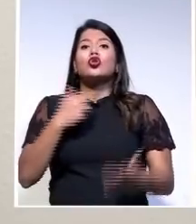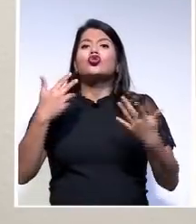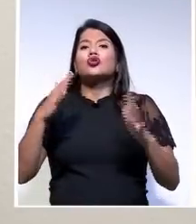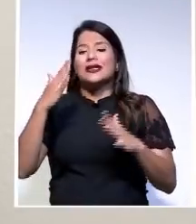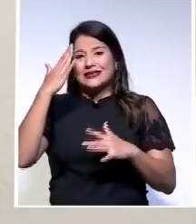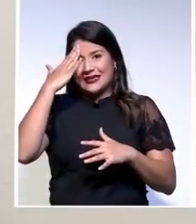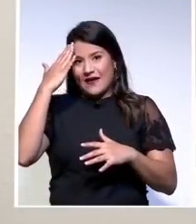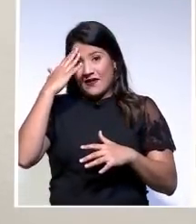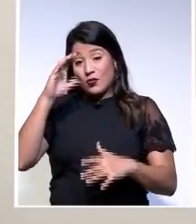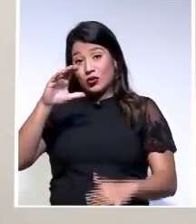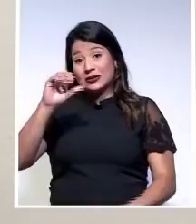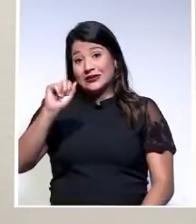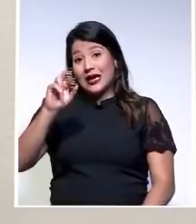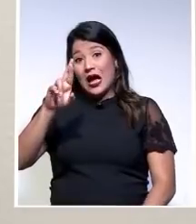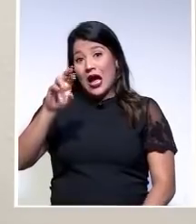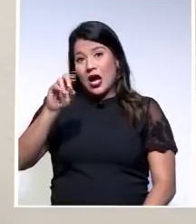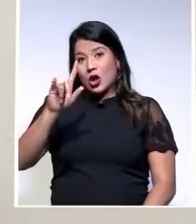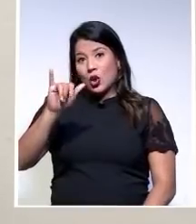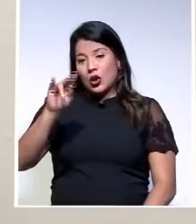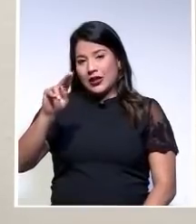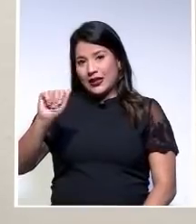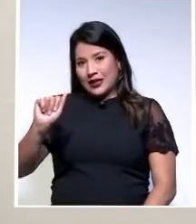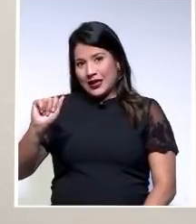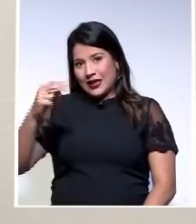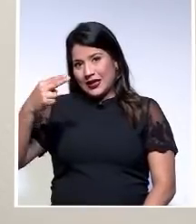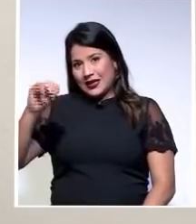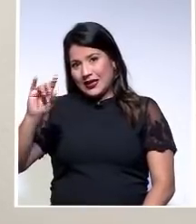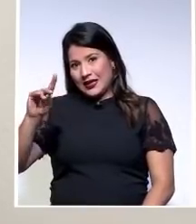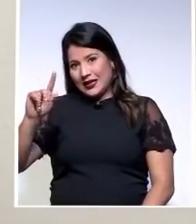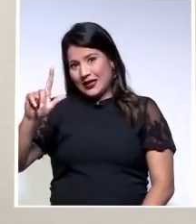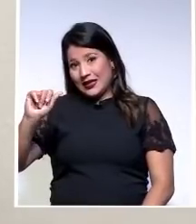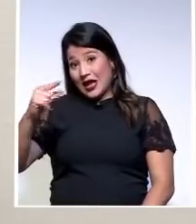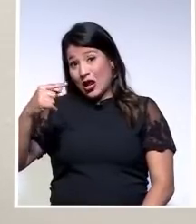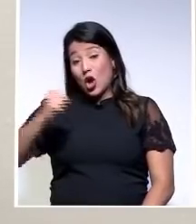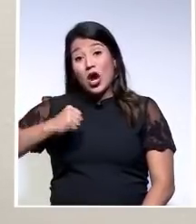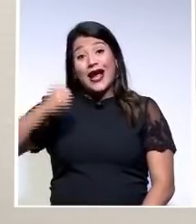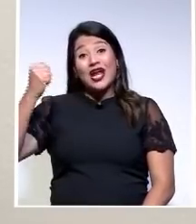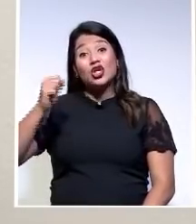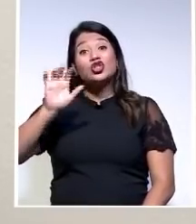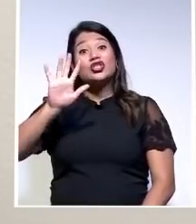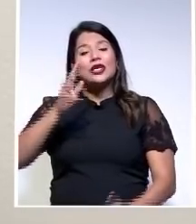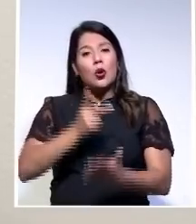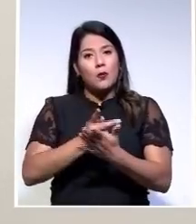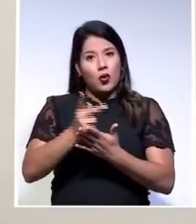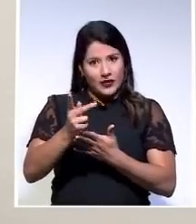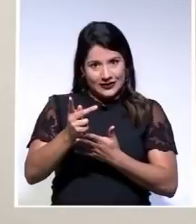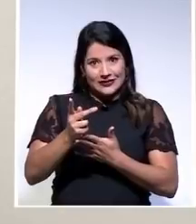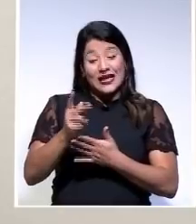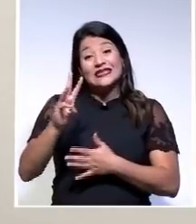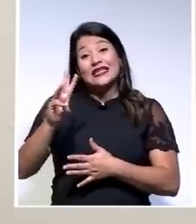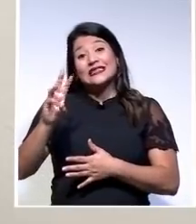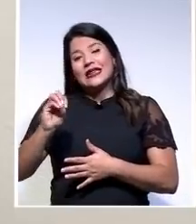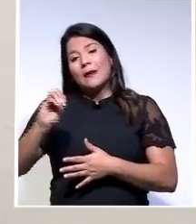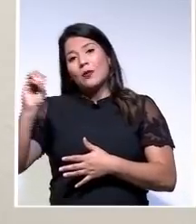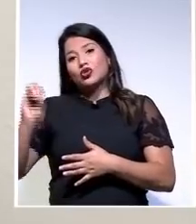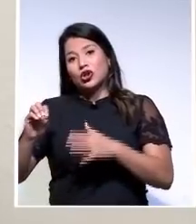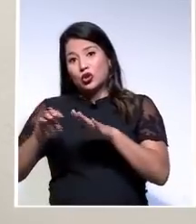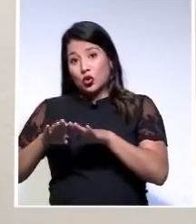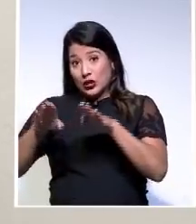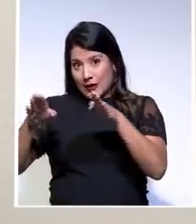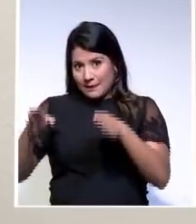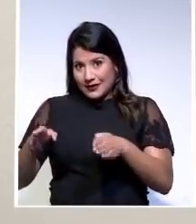5 de las 7 provincias, el 60% de las mesas y la mayoría de cantones del país. Sin embargo,